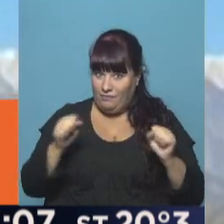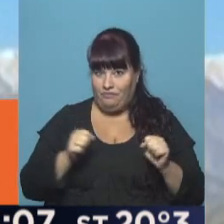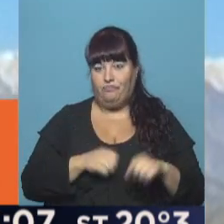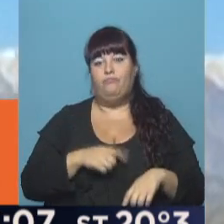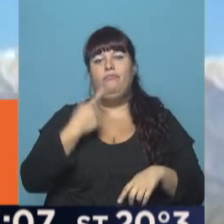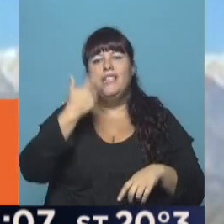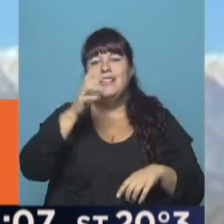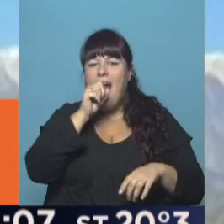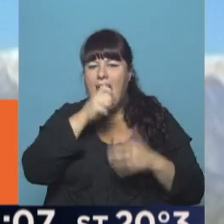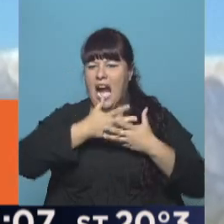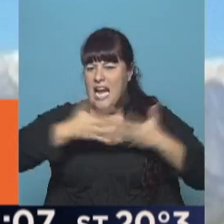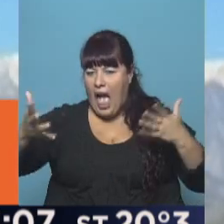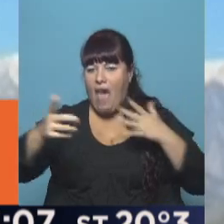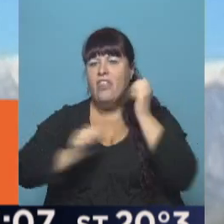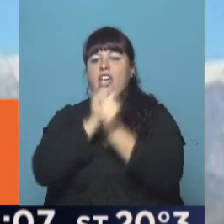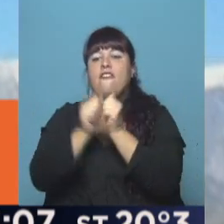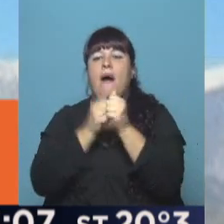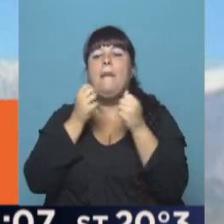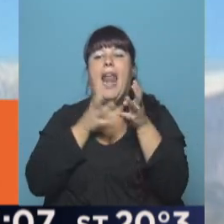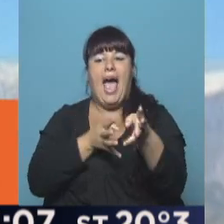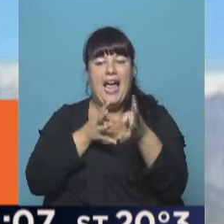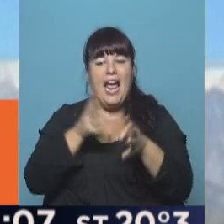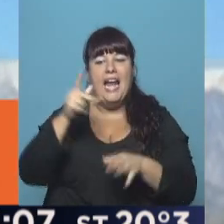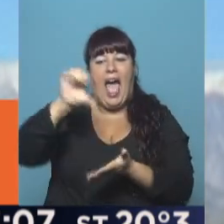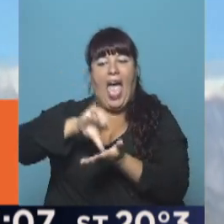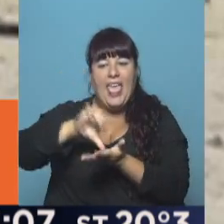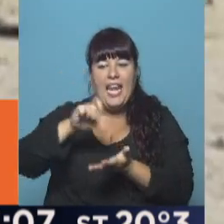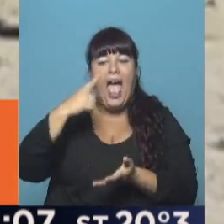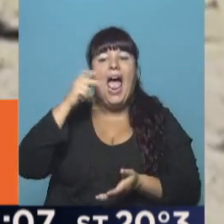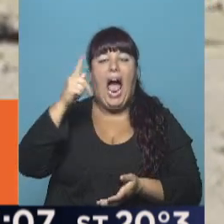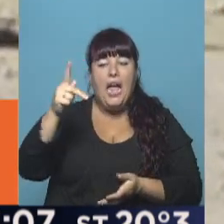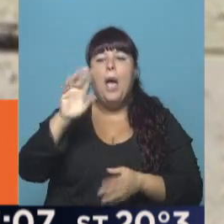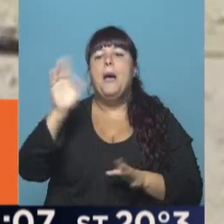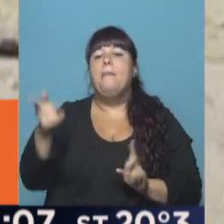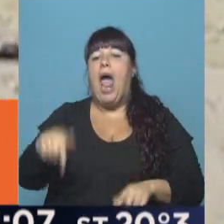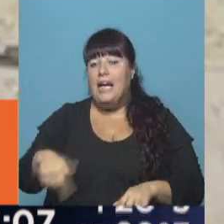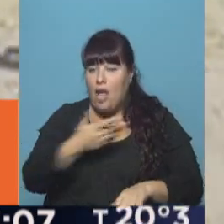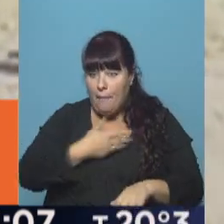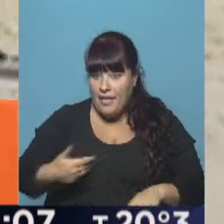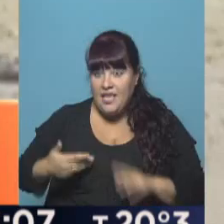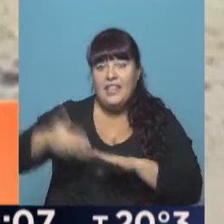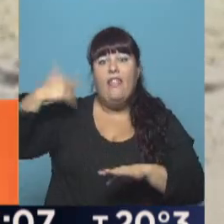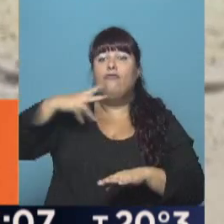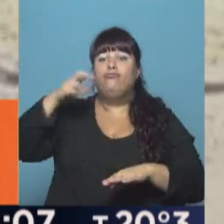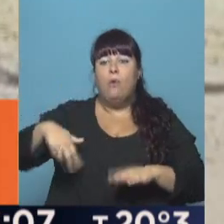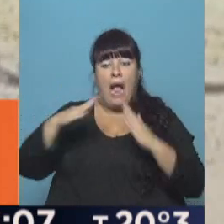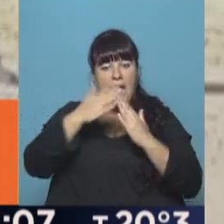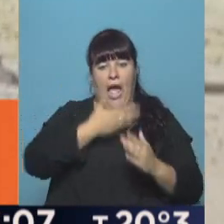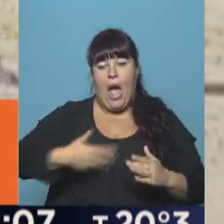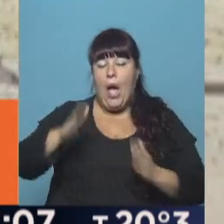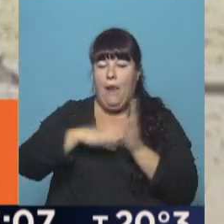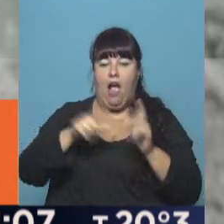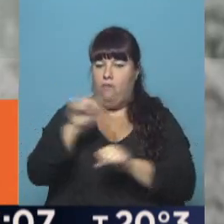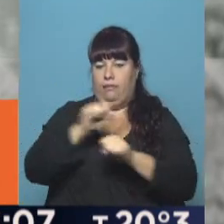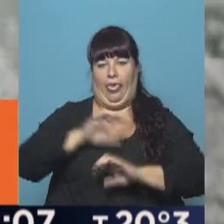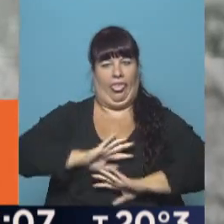naranja inmensa, el proyectil fue fabricado para la guerra de Irak, pero hasta el momento ninguno de los presidentes que antecedieron a Trump en la Casa Blanca se animó a hacerla